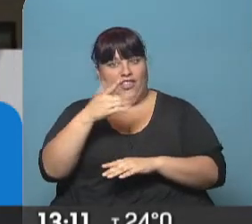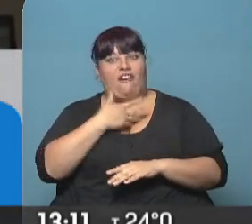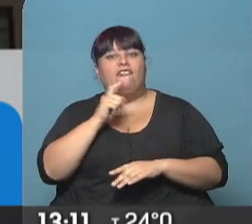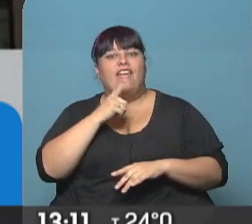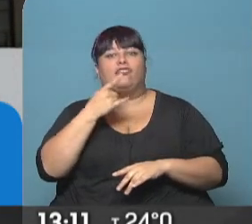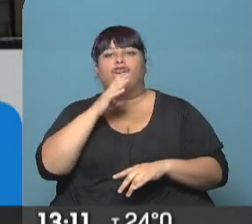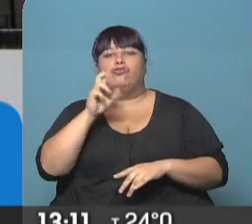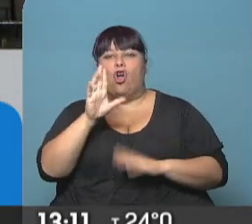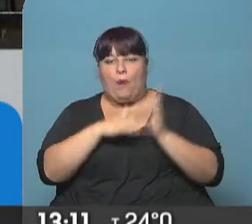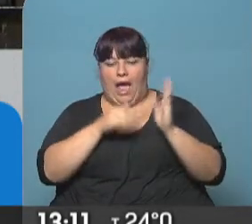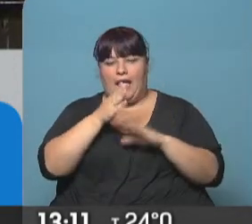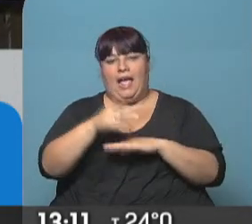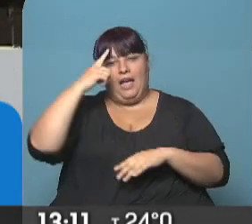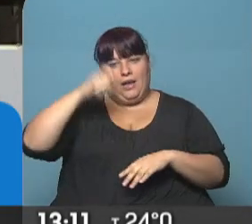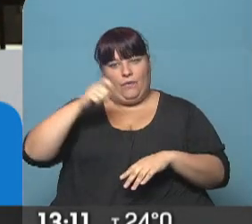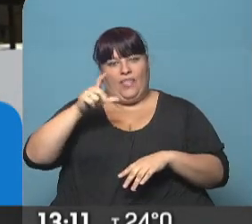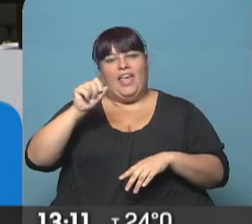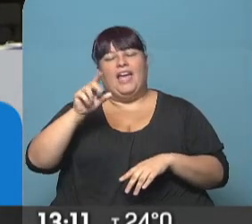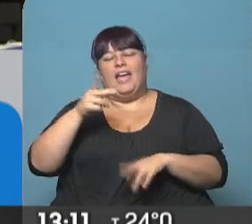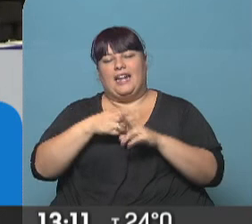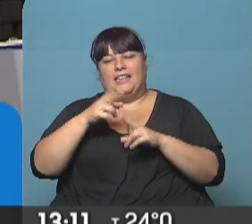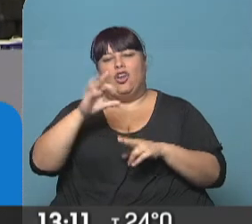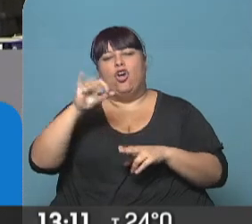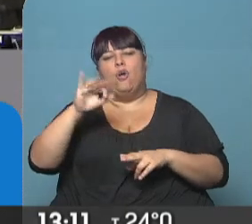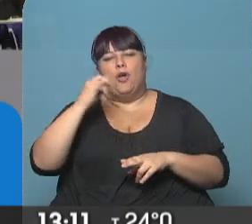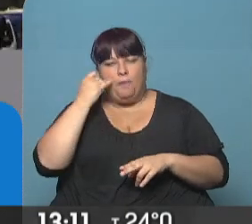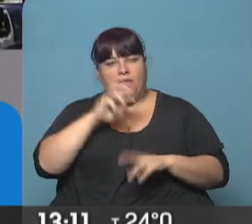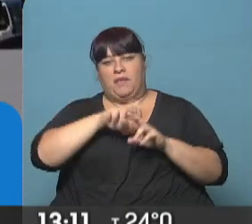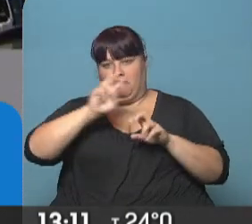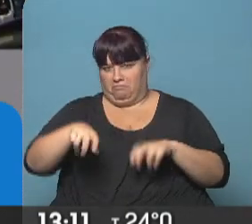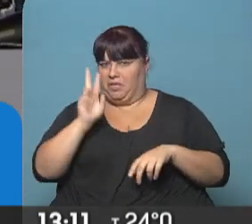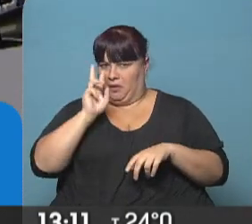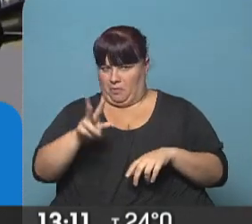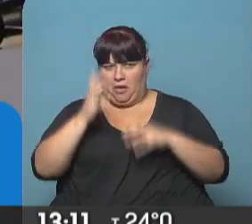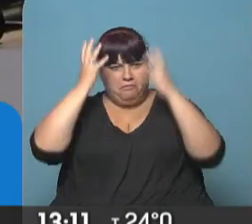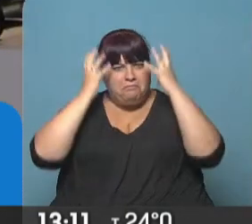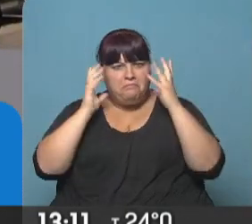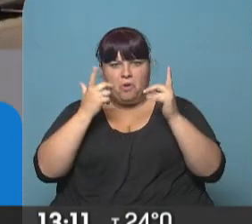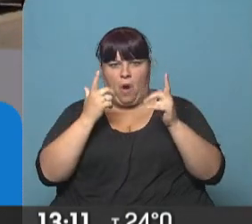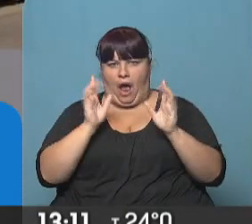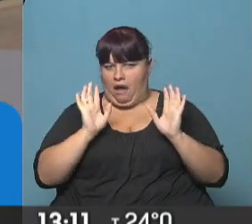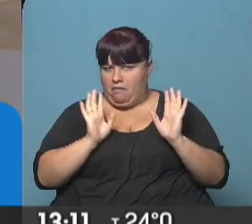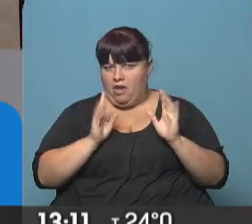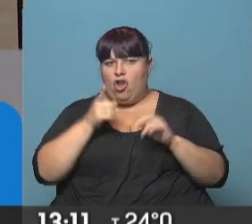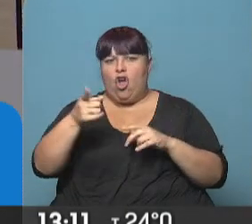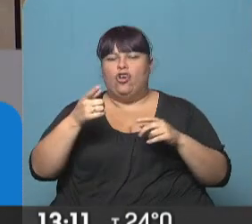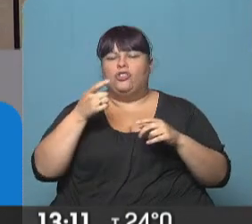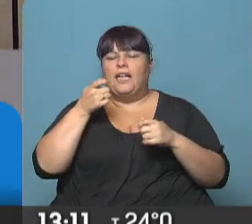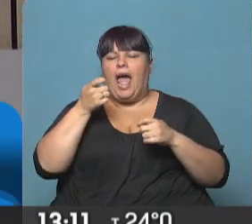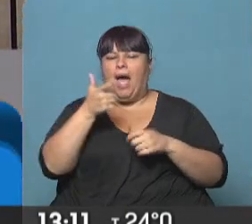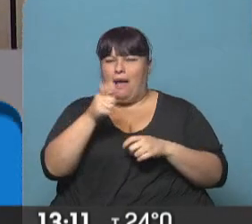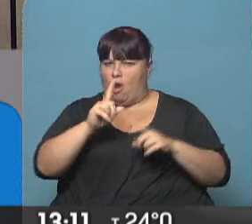Toro Blanca en estos tribunales federales de Comodoro Pi. Descendía, se lo pudo ver, sin casco, por supuesto, antibalas, pero sí con